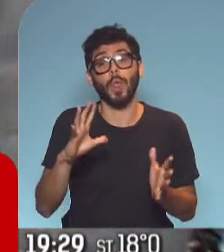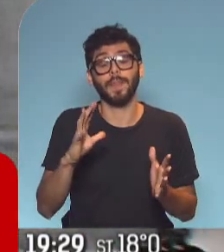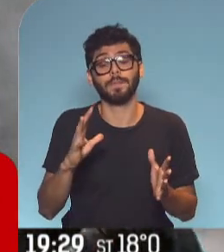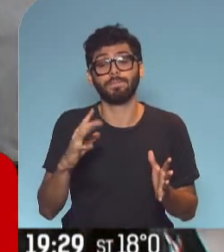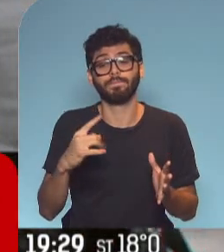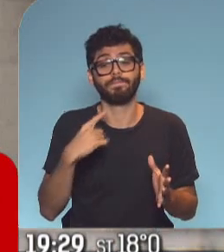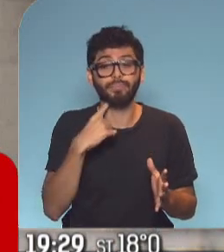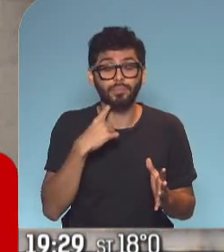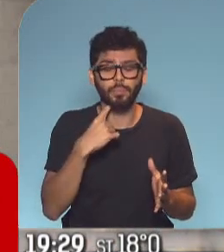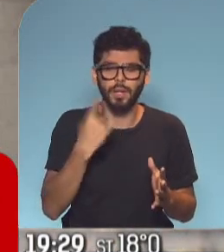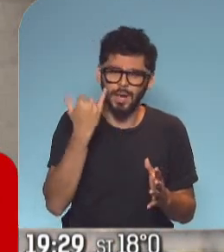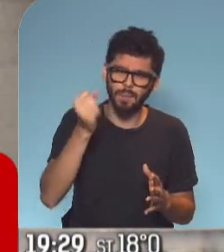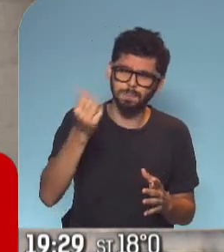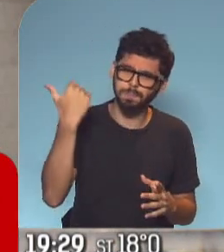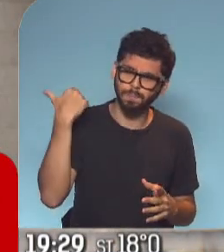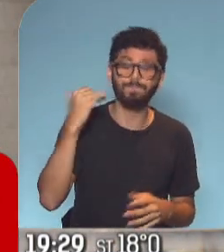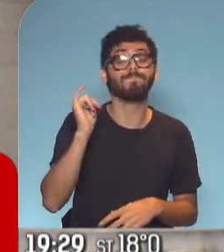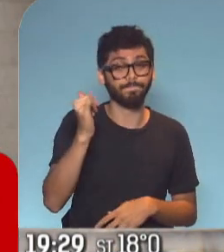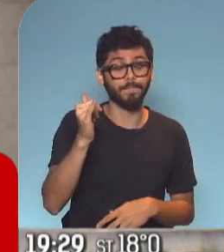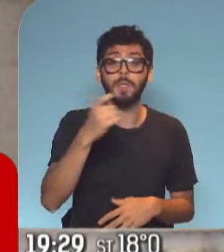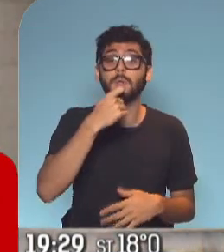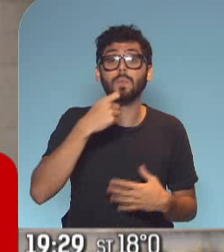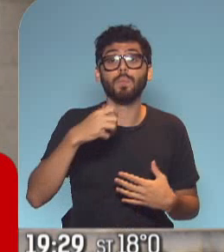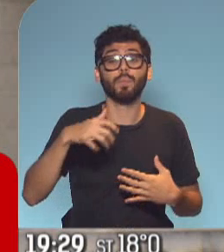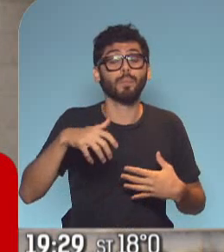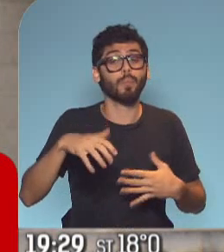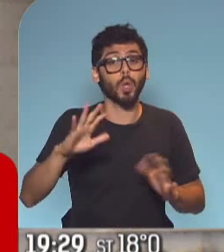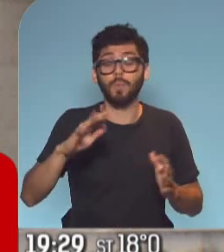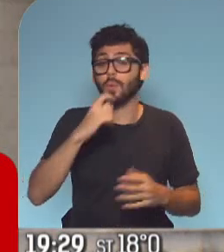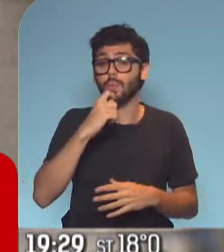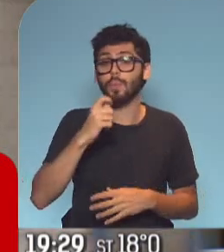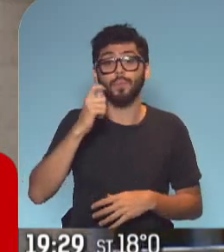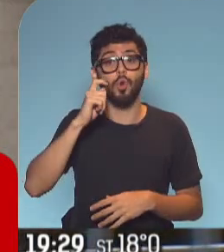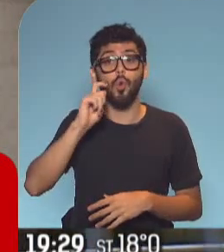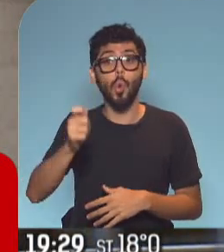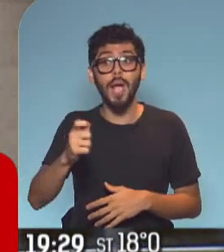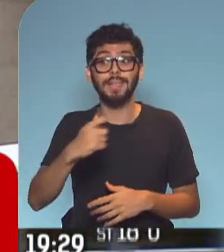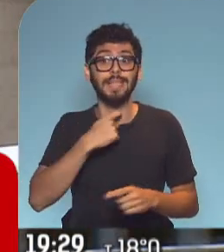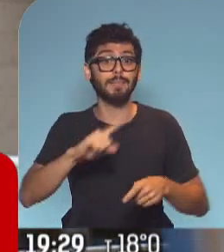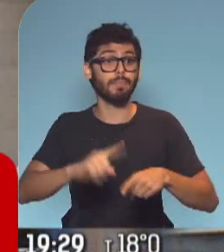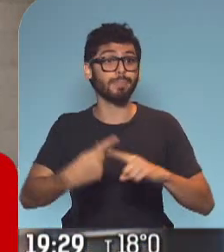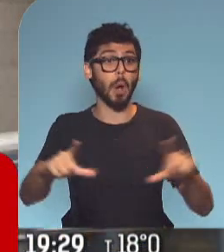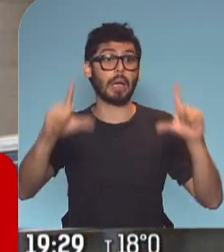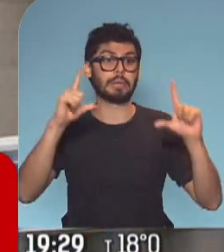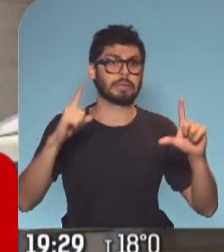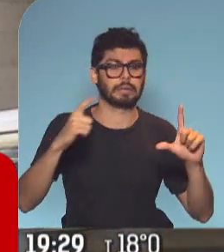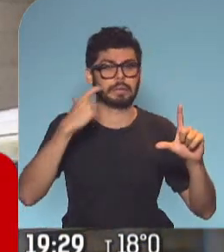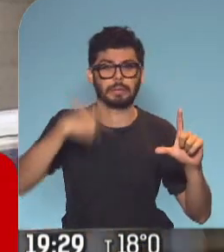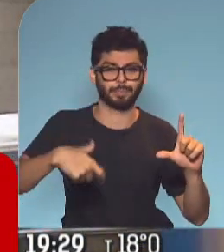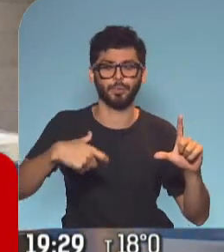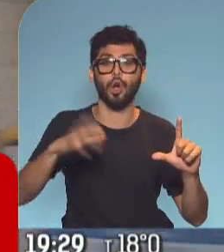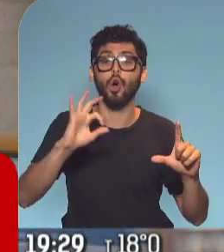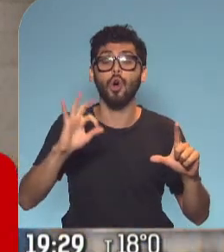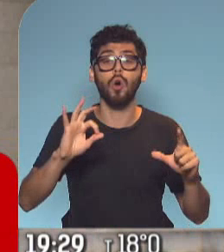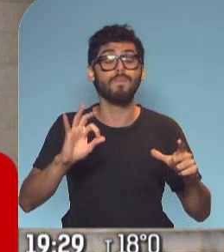para esto ya pasó de hecho por el que venció pues tiene quiere pagar el costo político o correr el